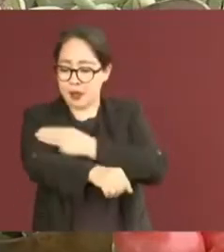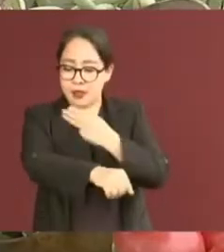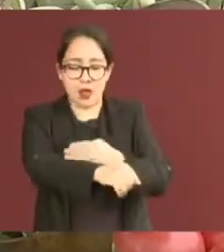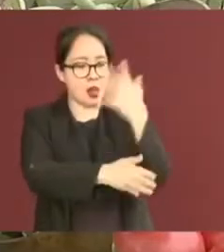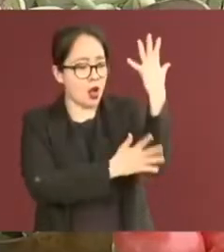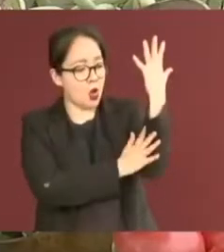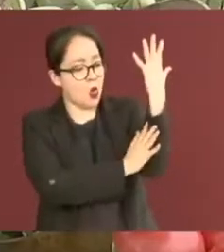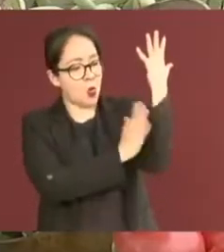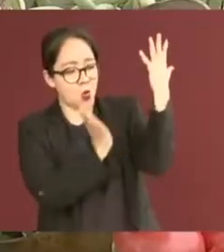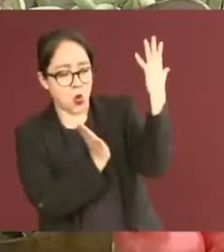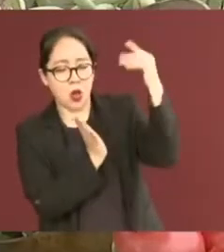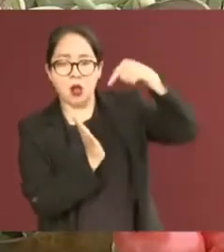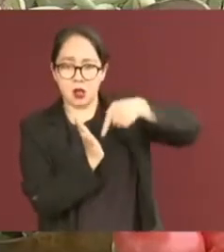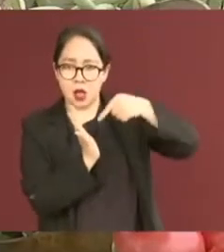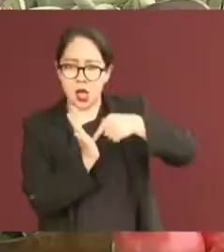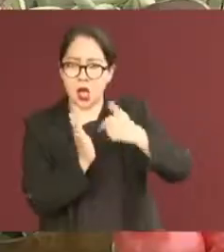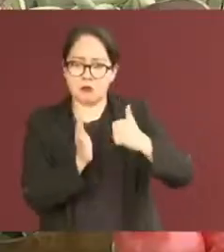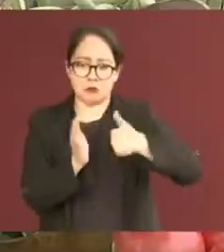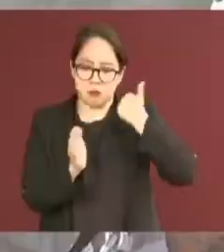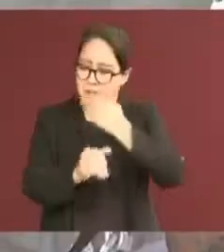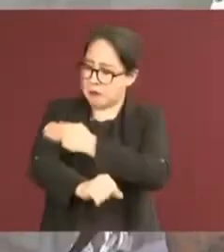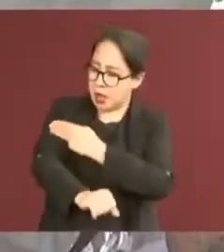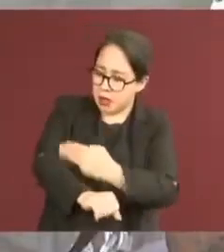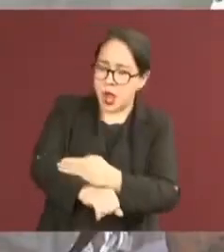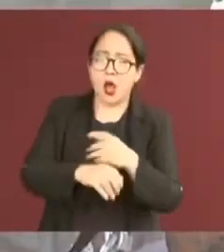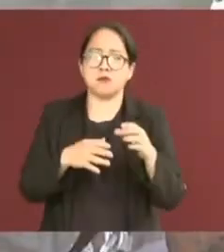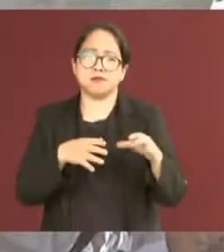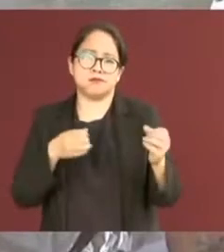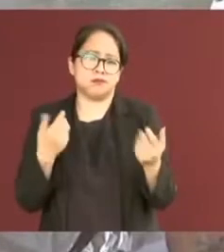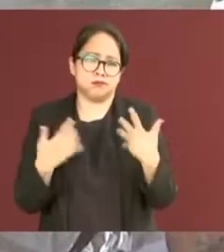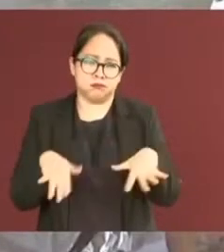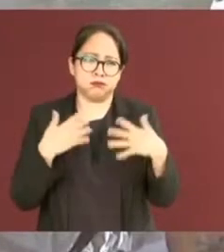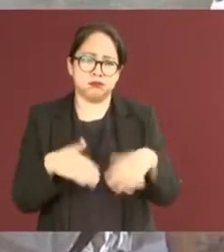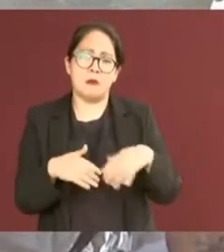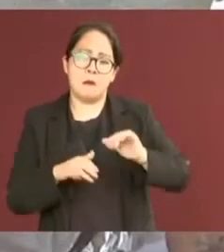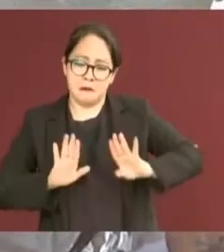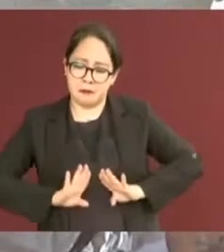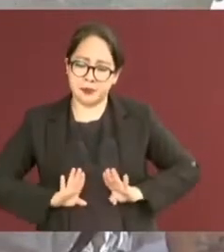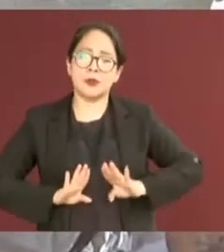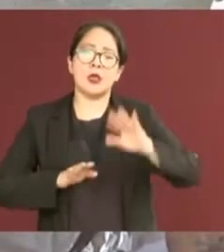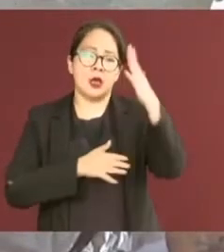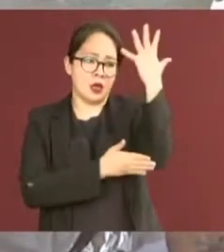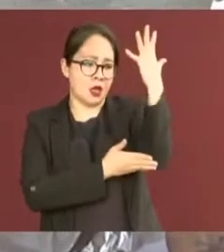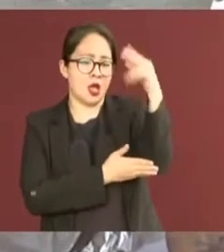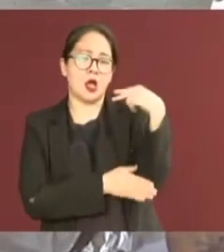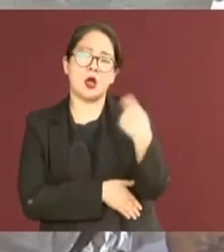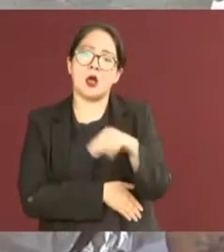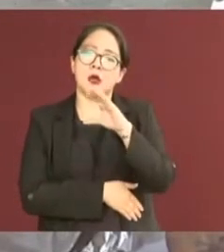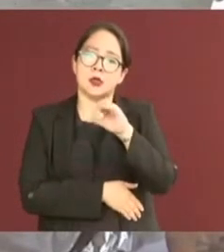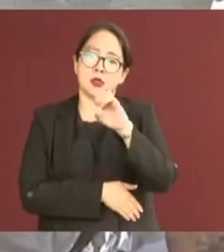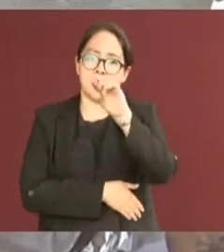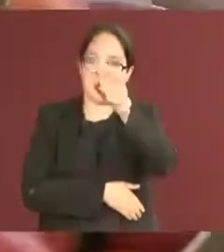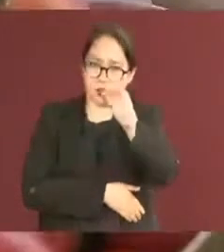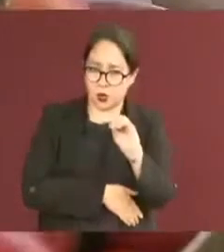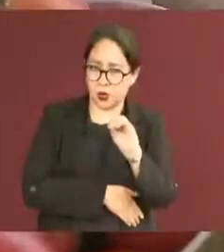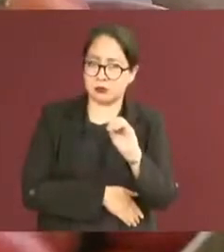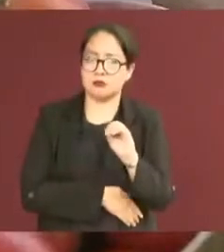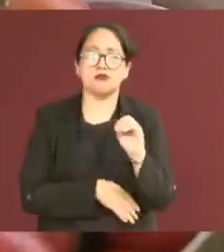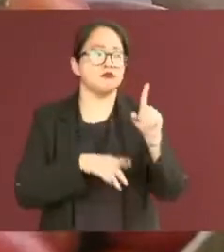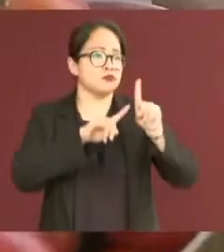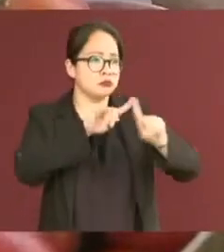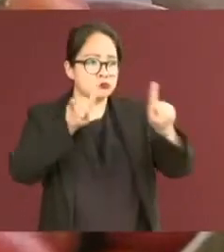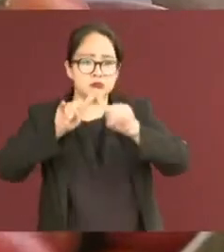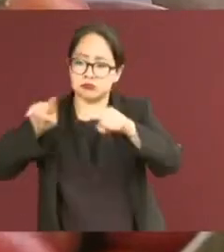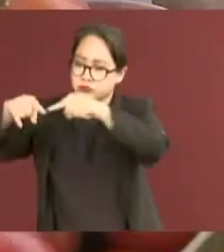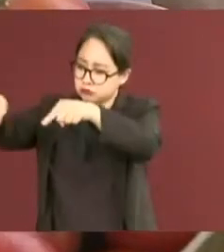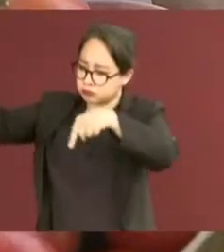Estamos hablando solo de la propiedad social,